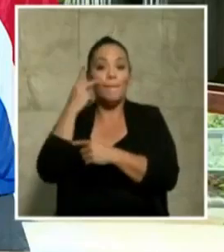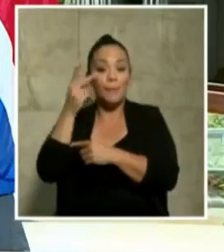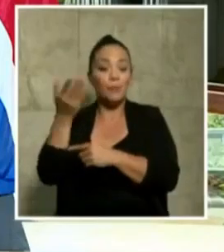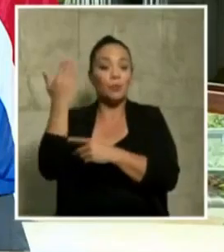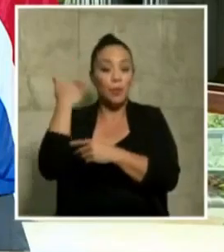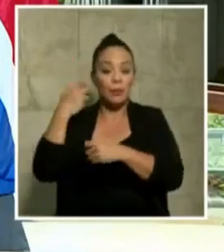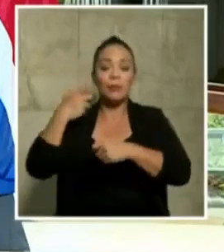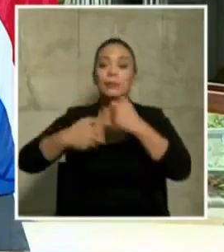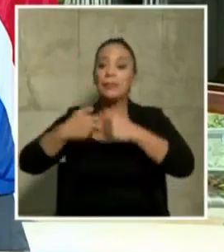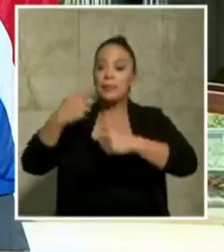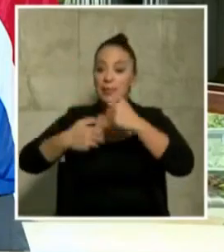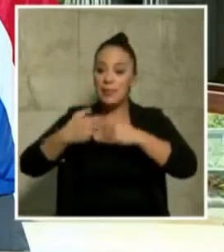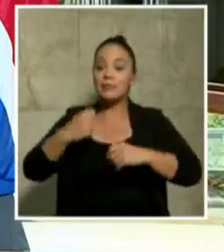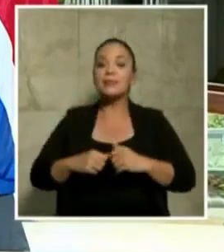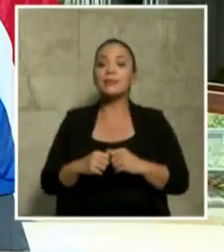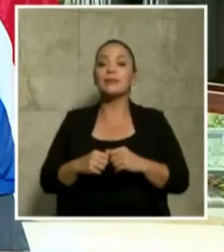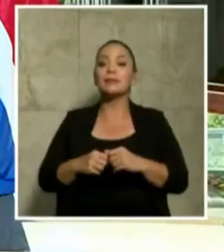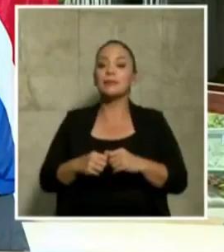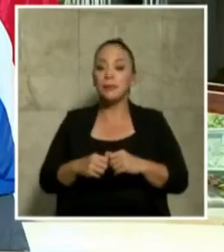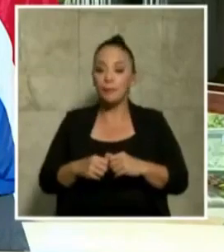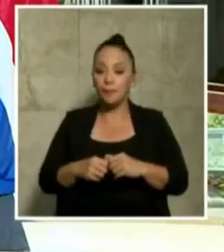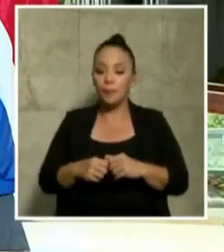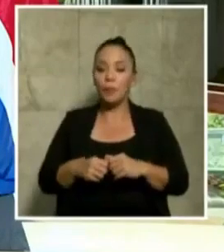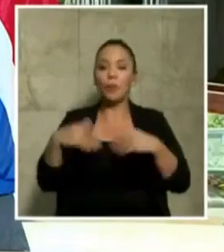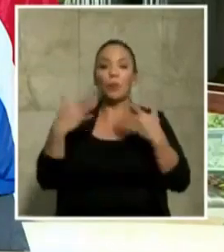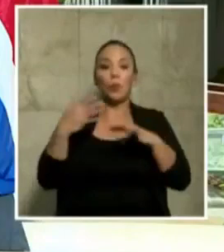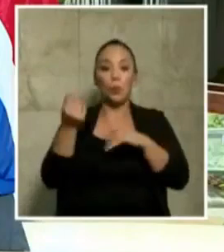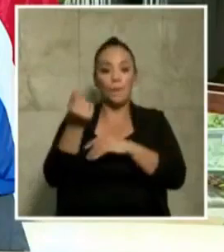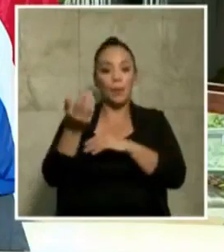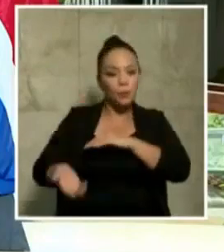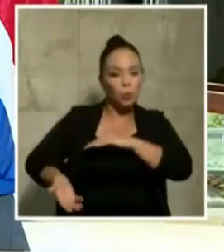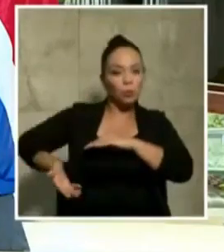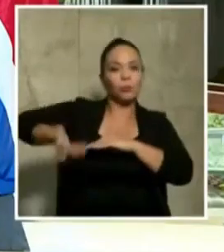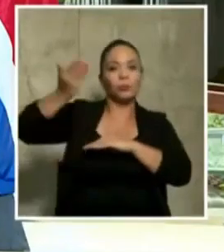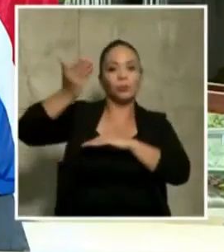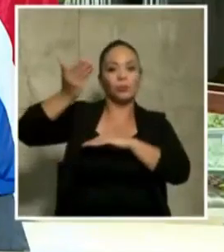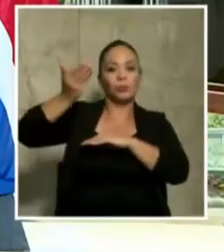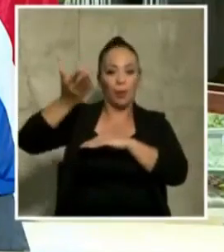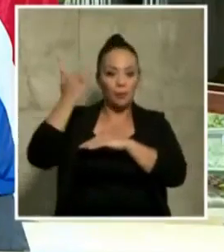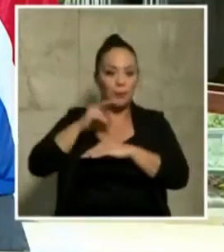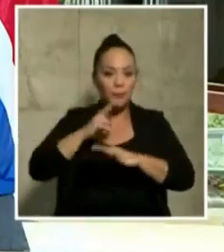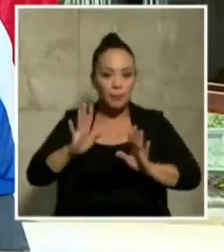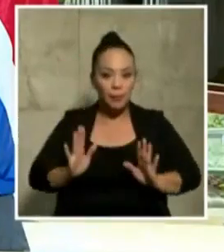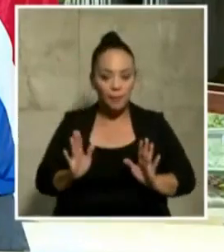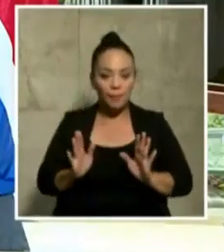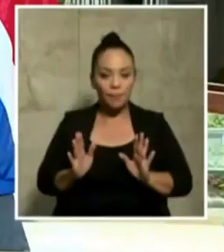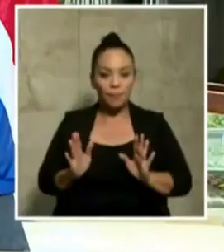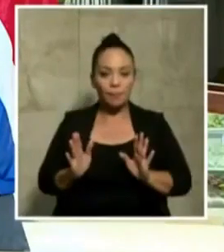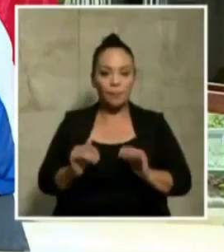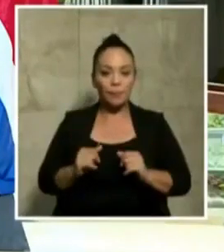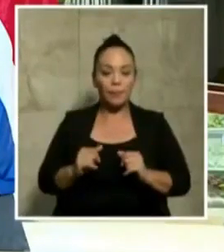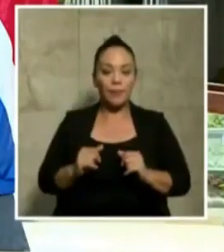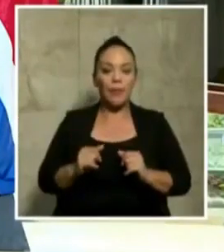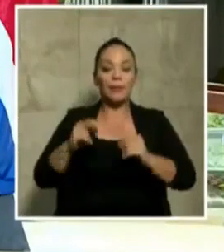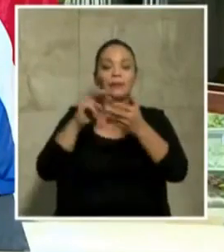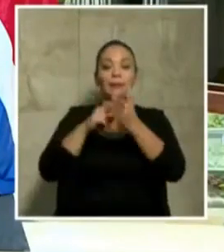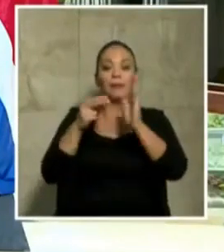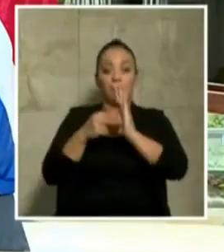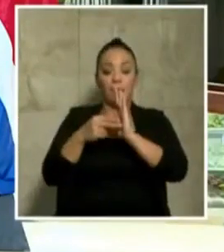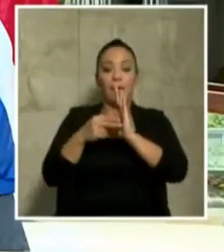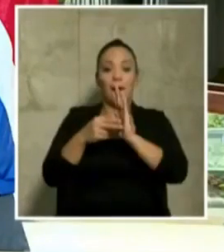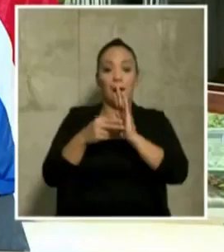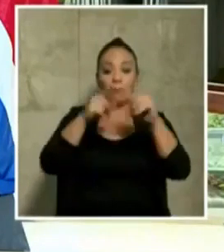crisis de crecimiento de precios. ¿Ok? Entonces, la inflación se mide